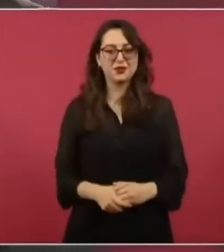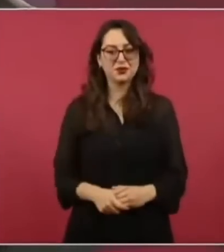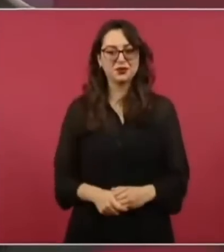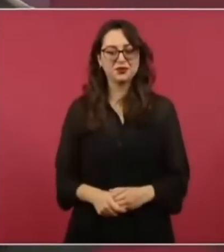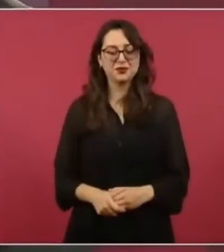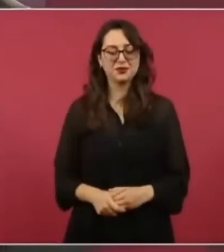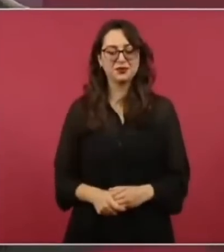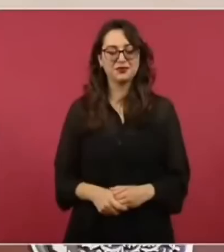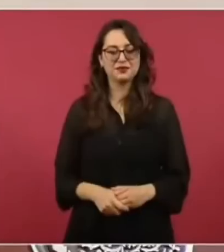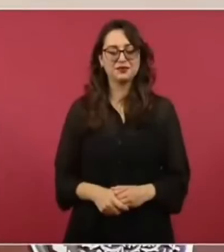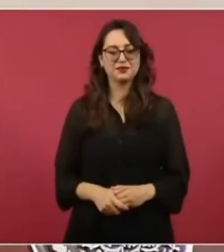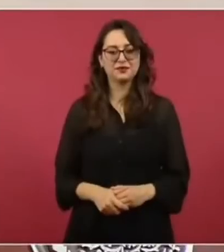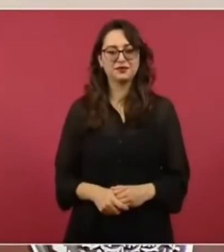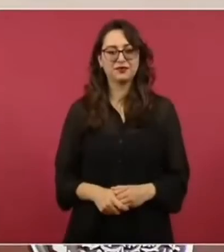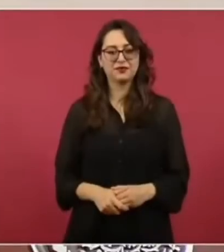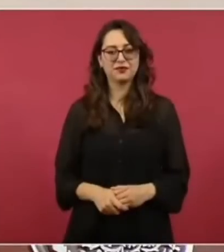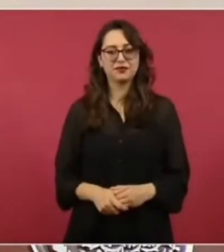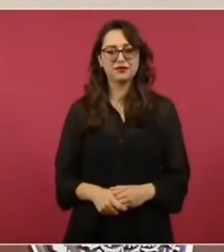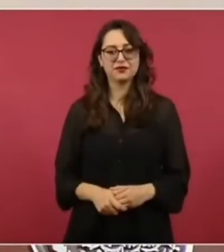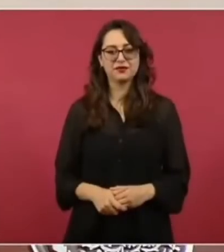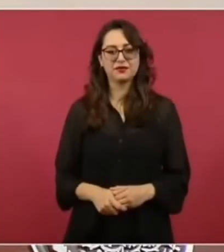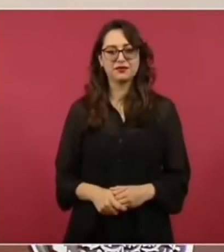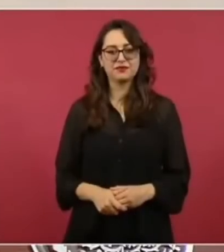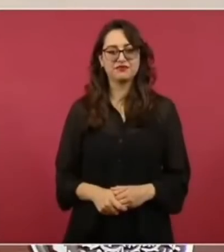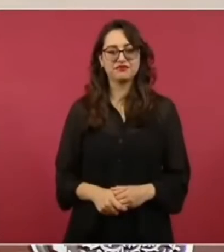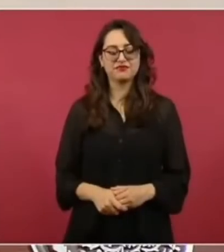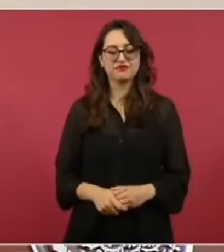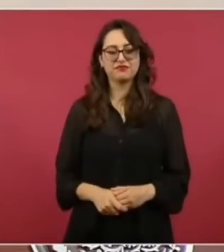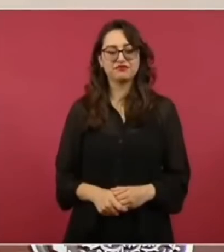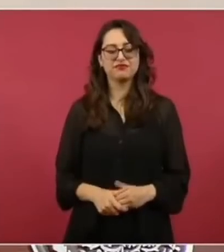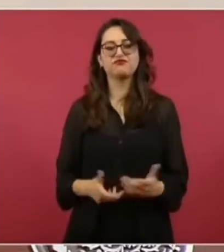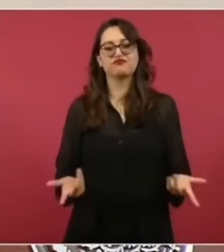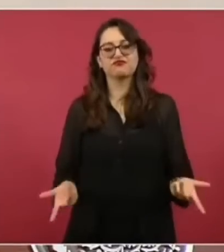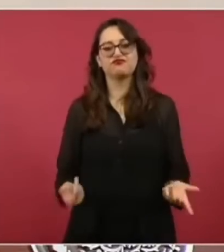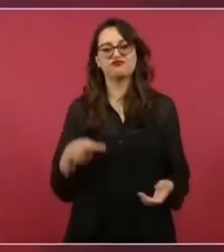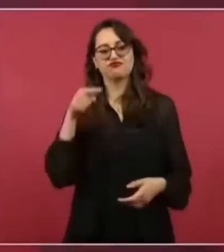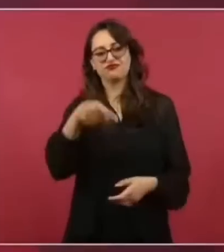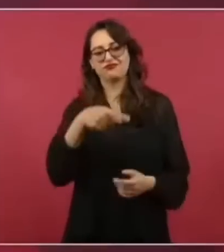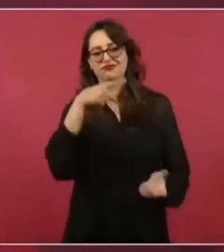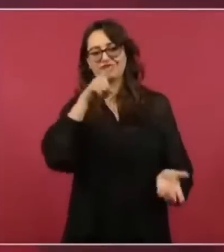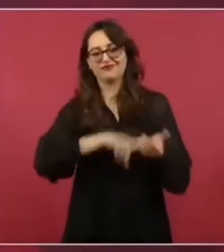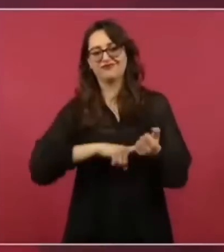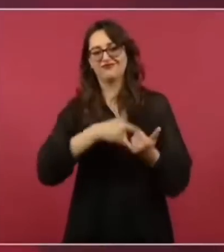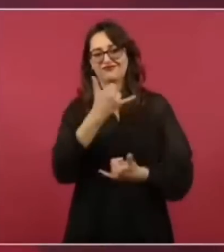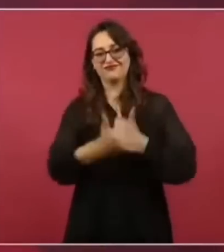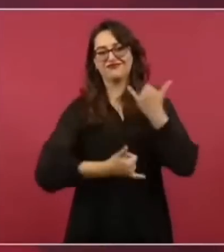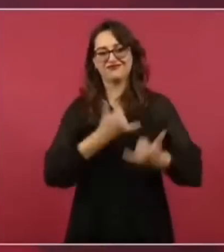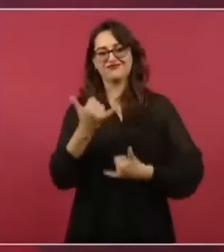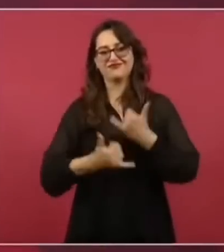mexicana. ¿Por qué Fernando Valenzuela, no?